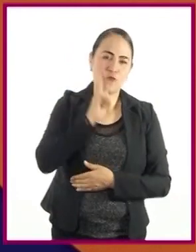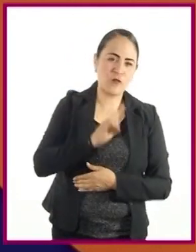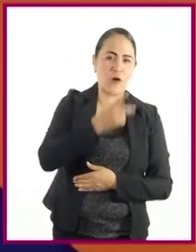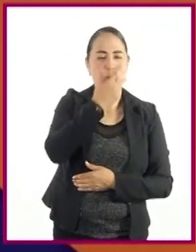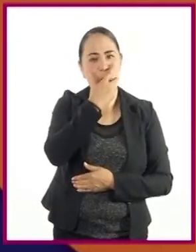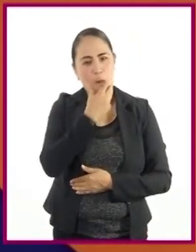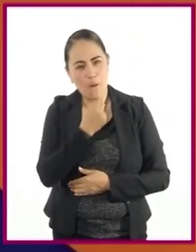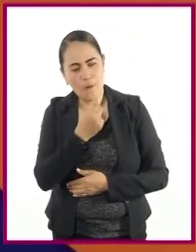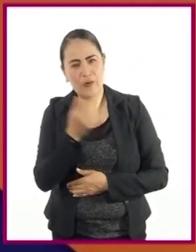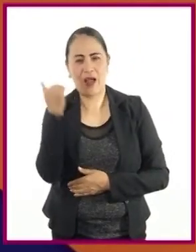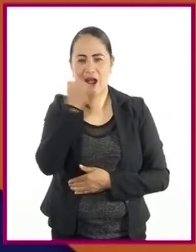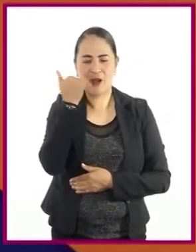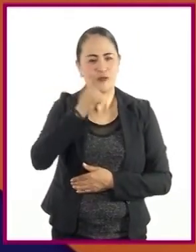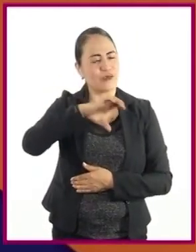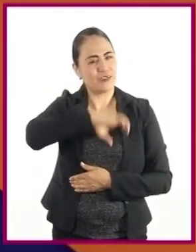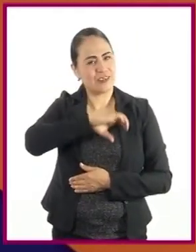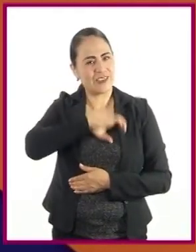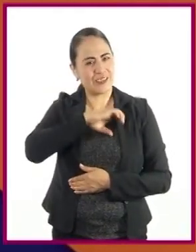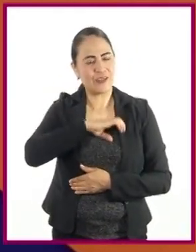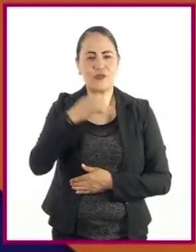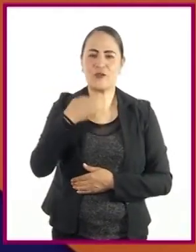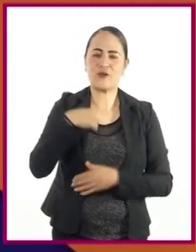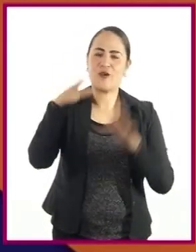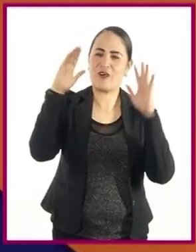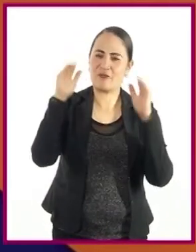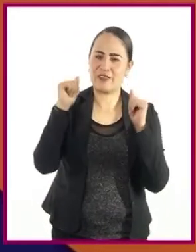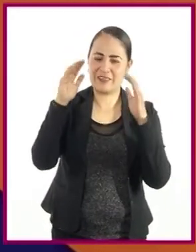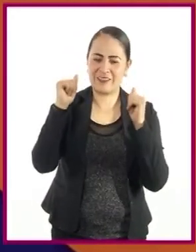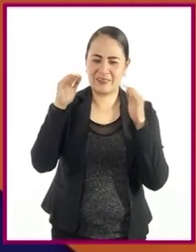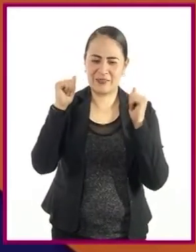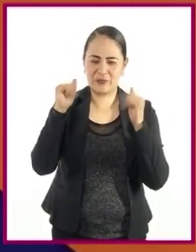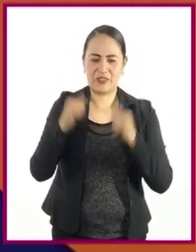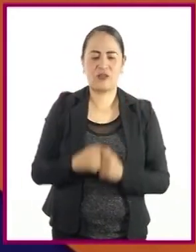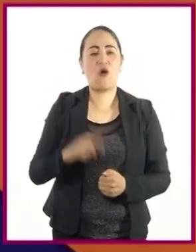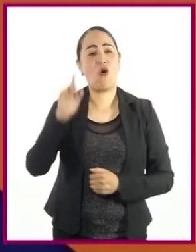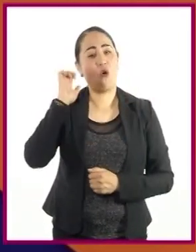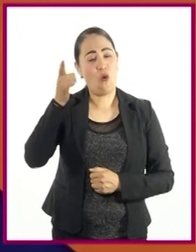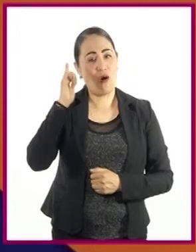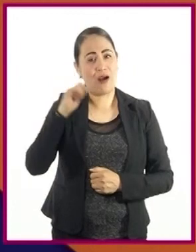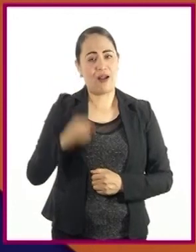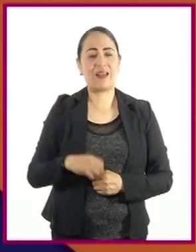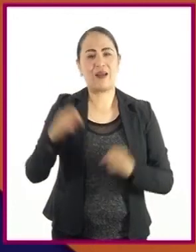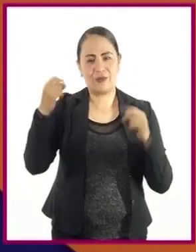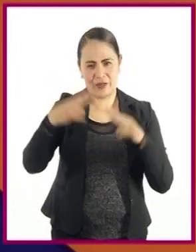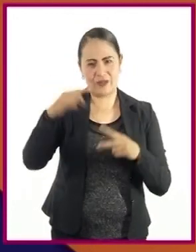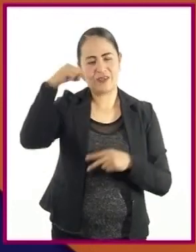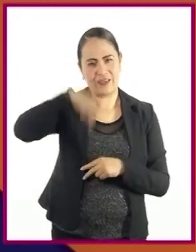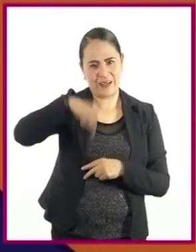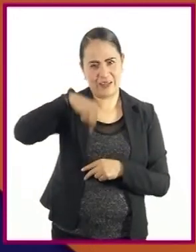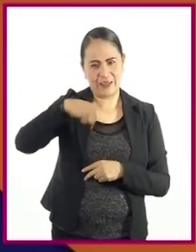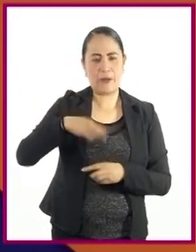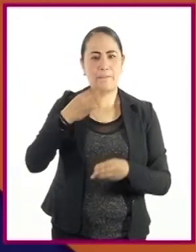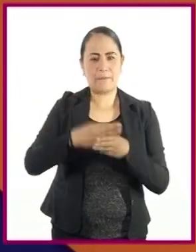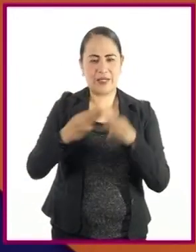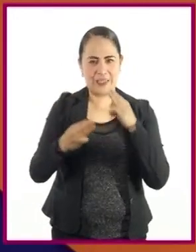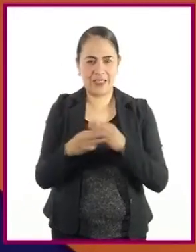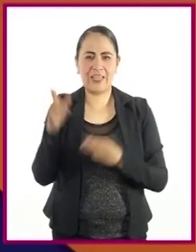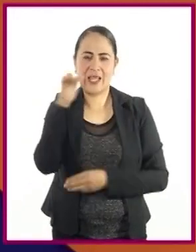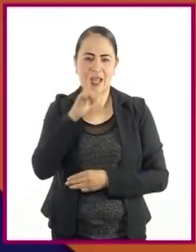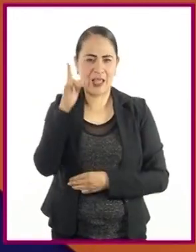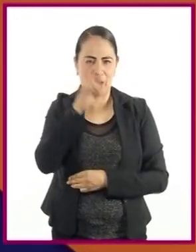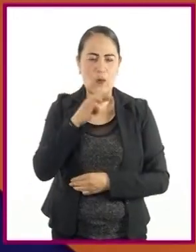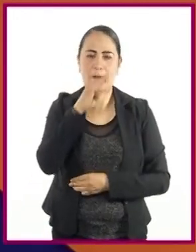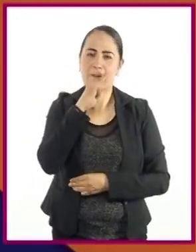y alumnos. Me despido con la esperanza de poder vernos pronto en otra sesión más de la asignatura de lengua